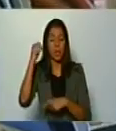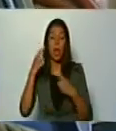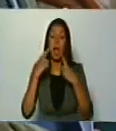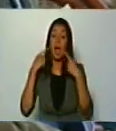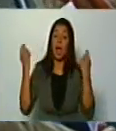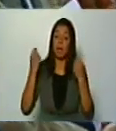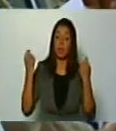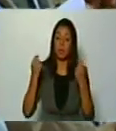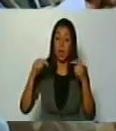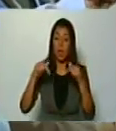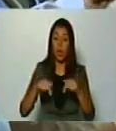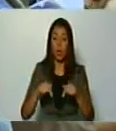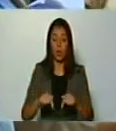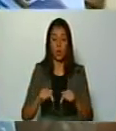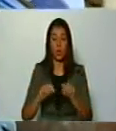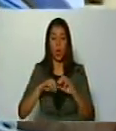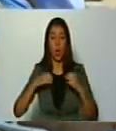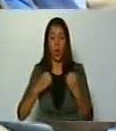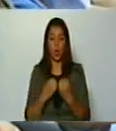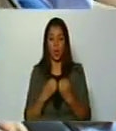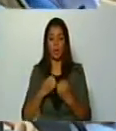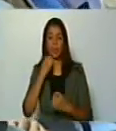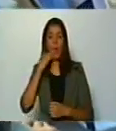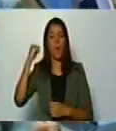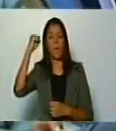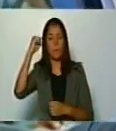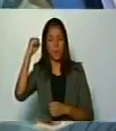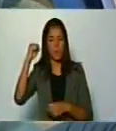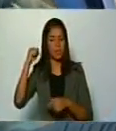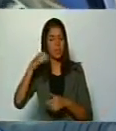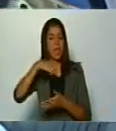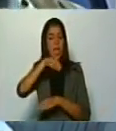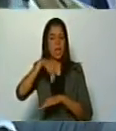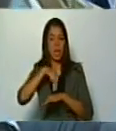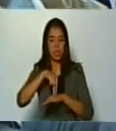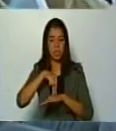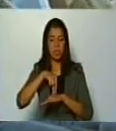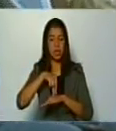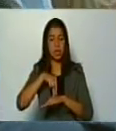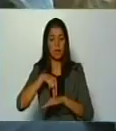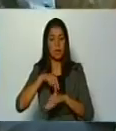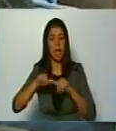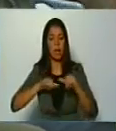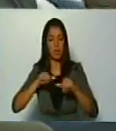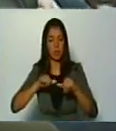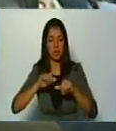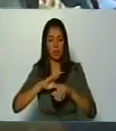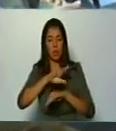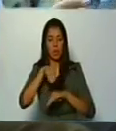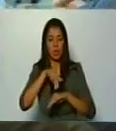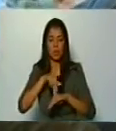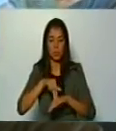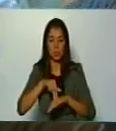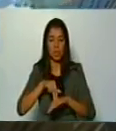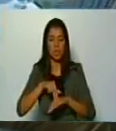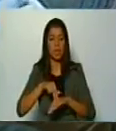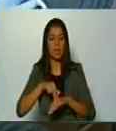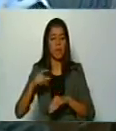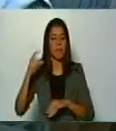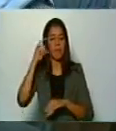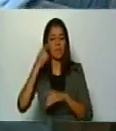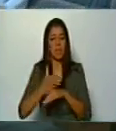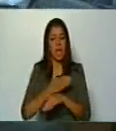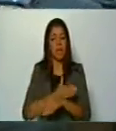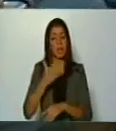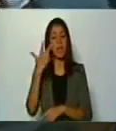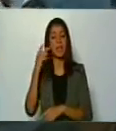que la Organización de Protesta Nacional Indefinida será, según dice él, en esta fecha, antes del 30